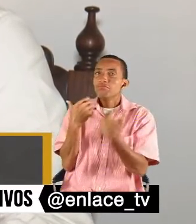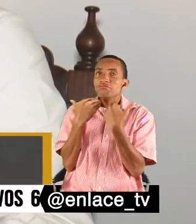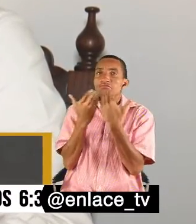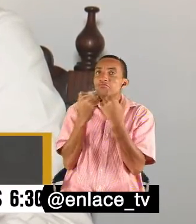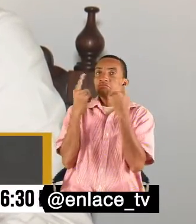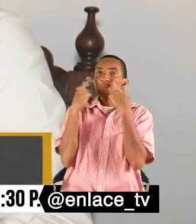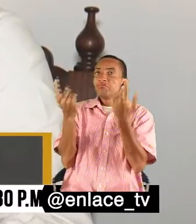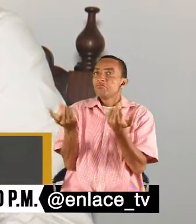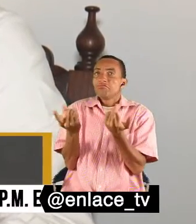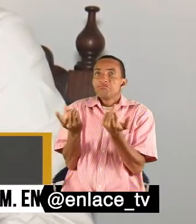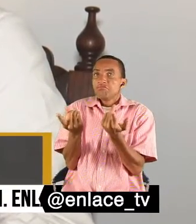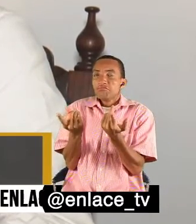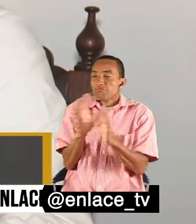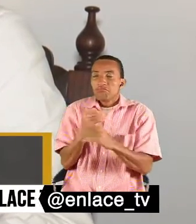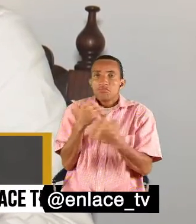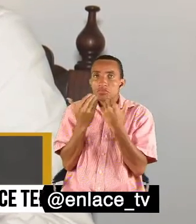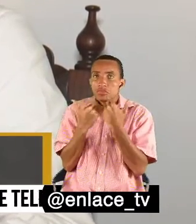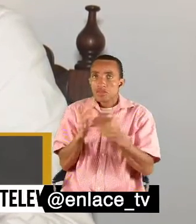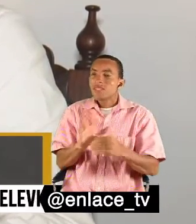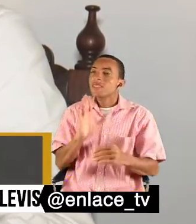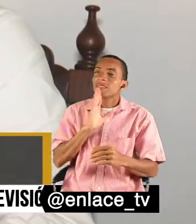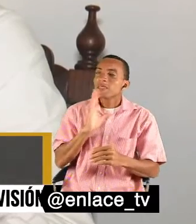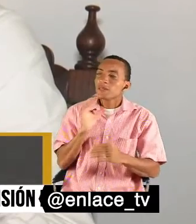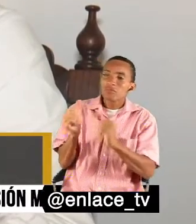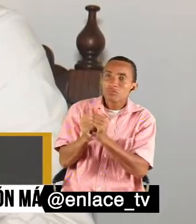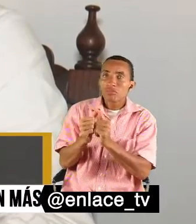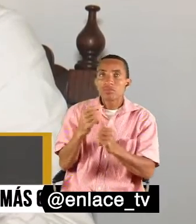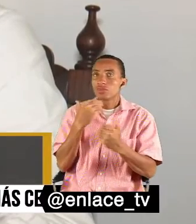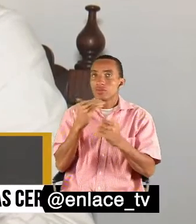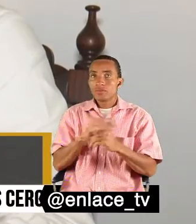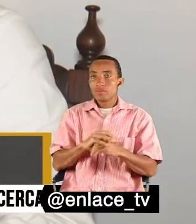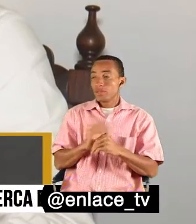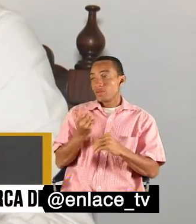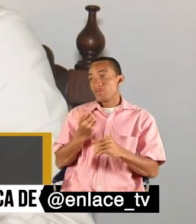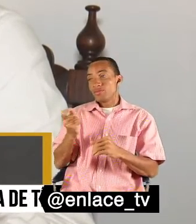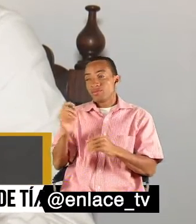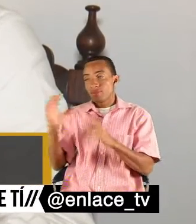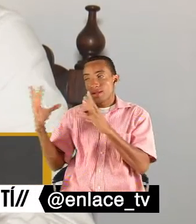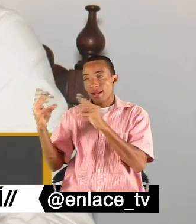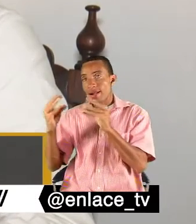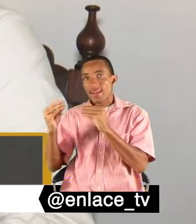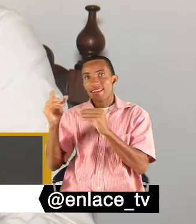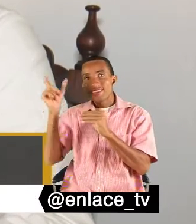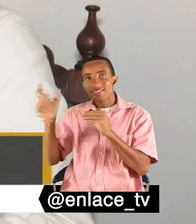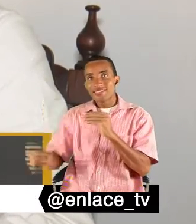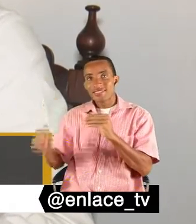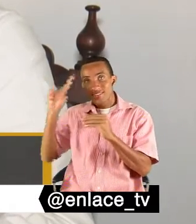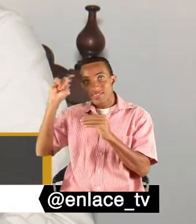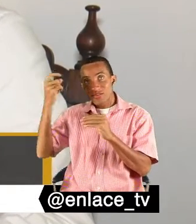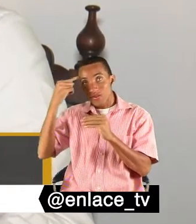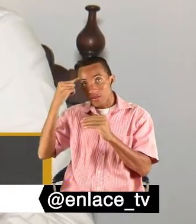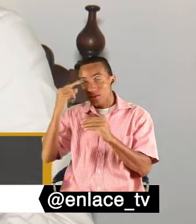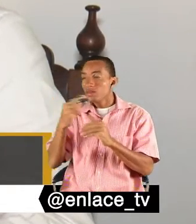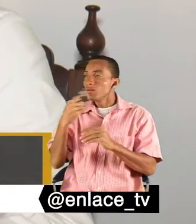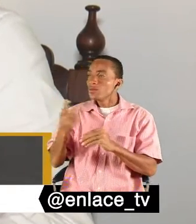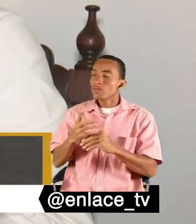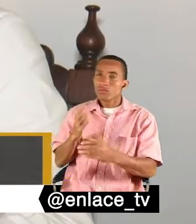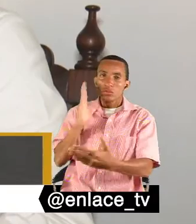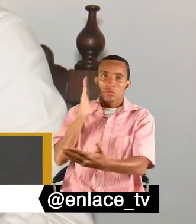quiénes venían ni qué pasó, pero el día de esta semana hablaba con el señor gobernador y me contaba que en el momento que sucede el